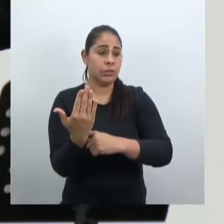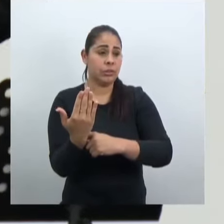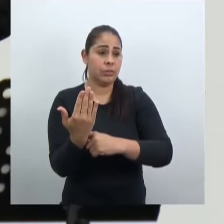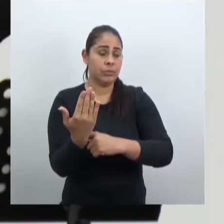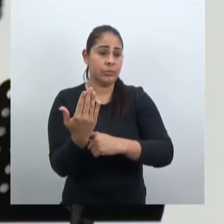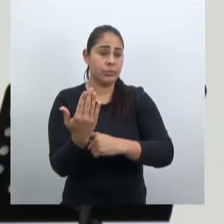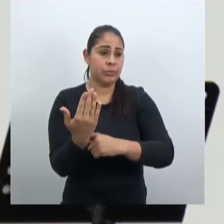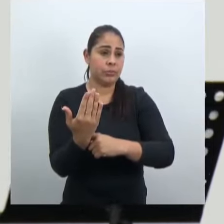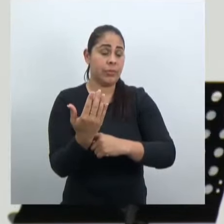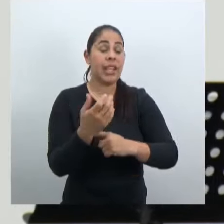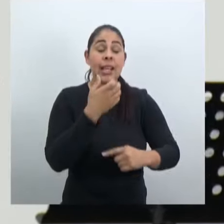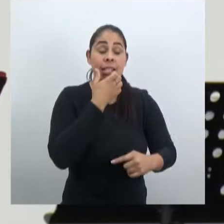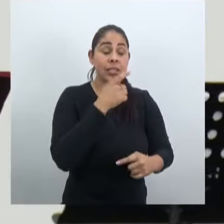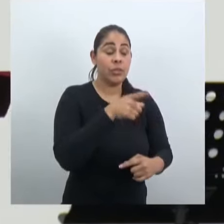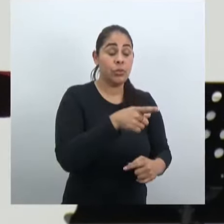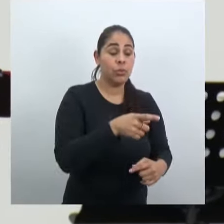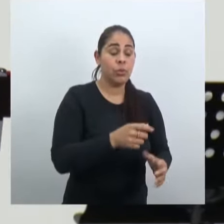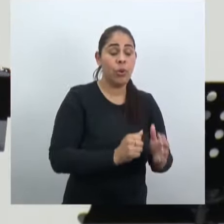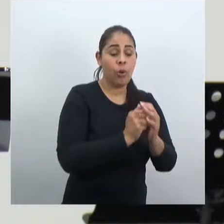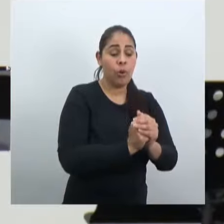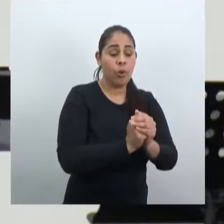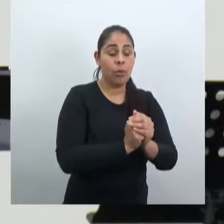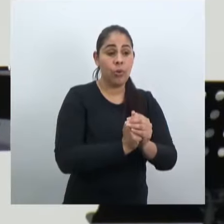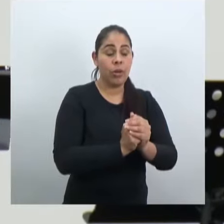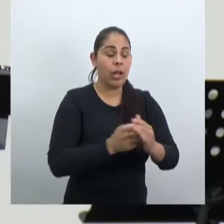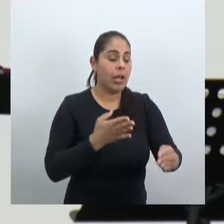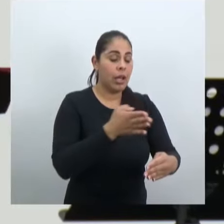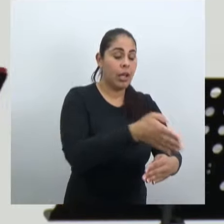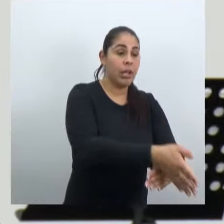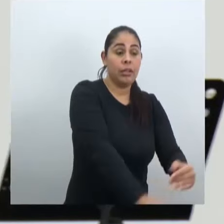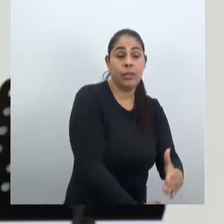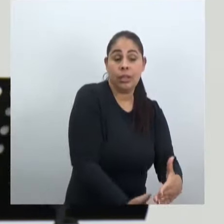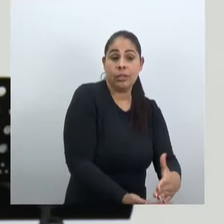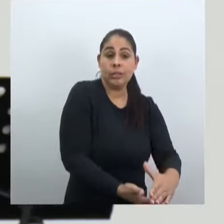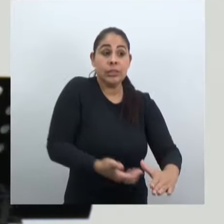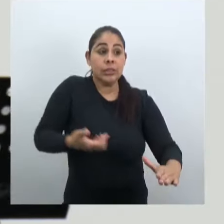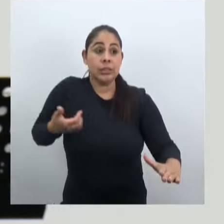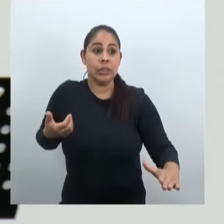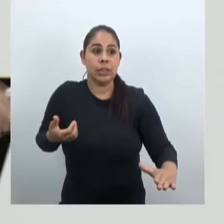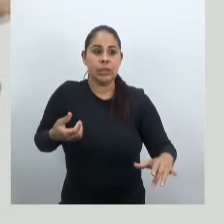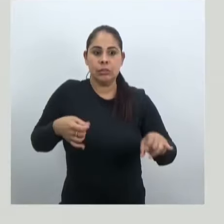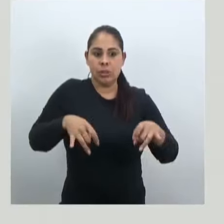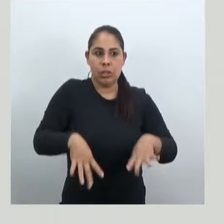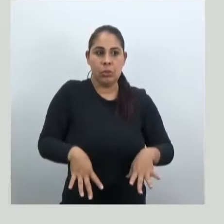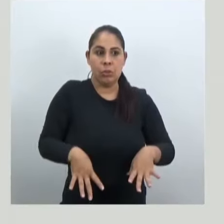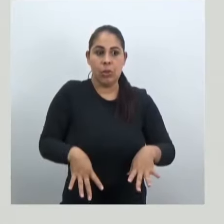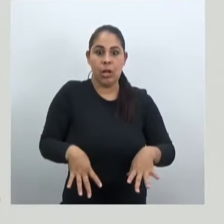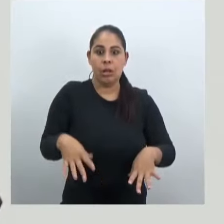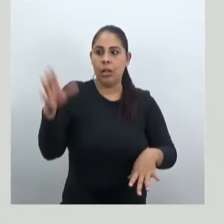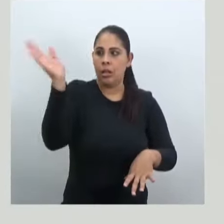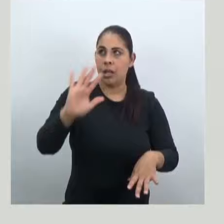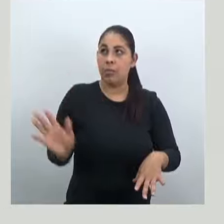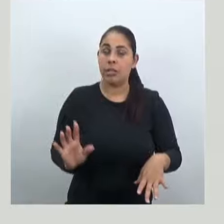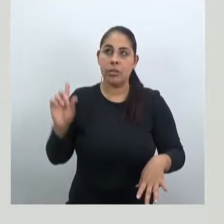entras y sales como entraste, no estuviste en la presencia de Dios. Su presencia